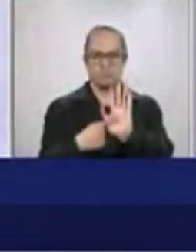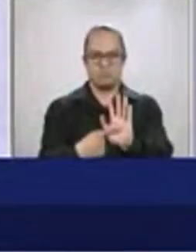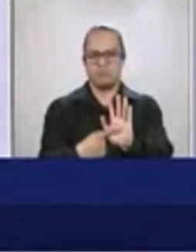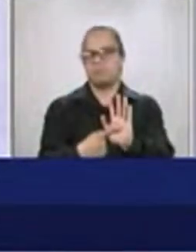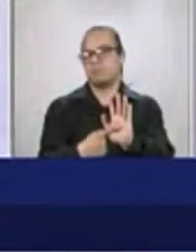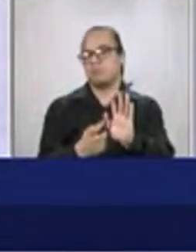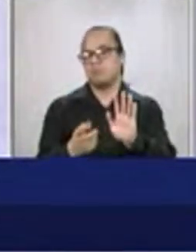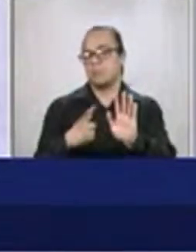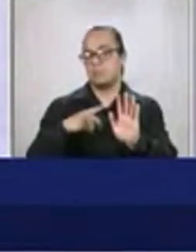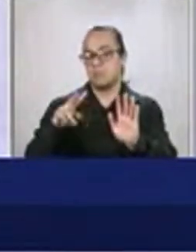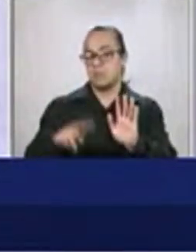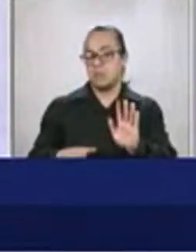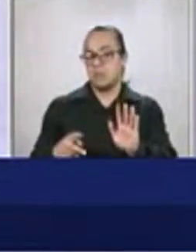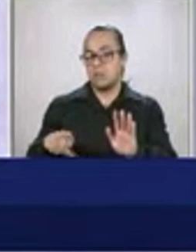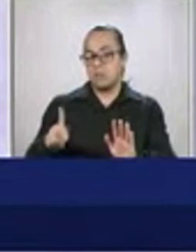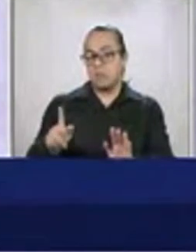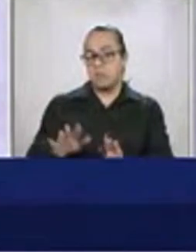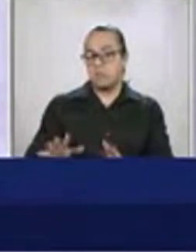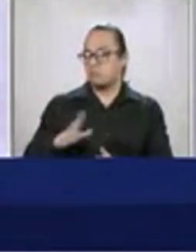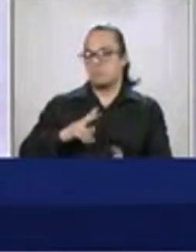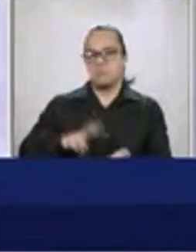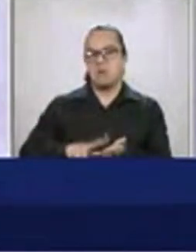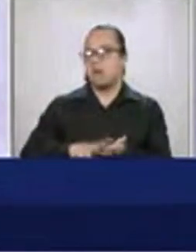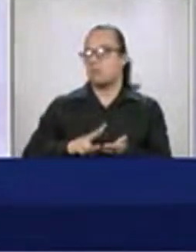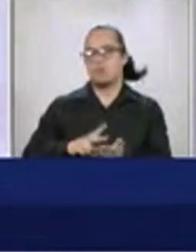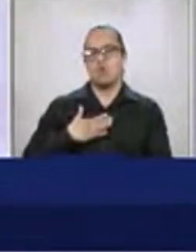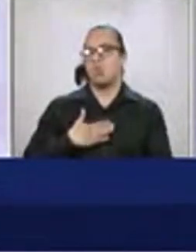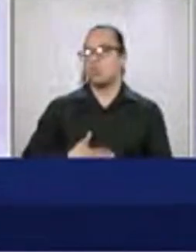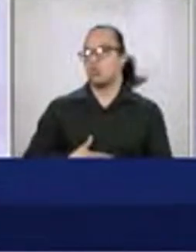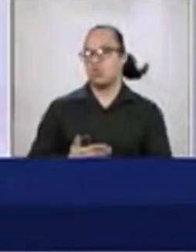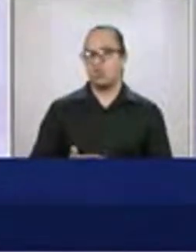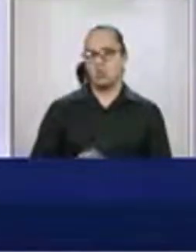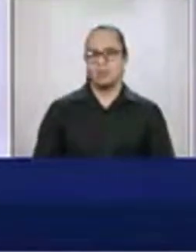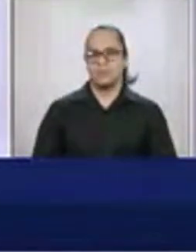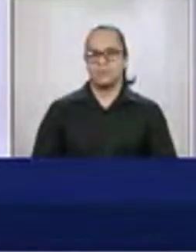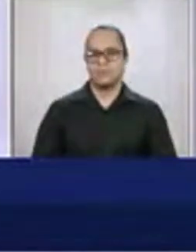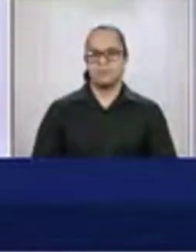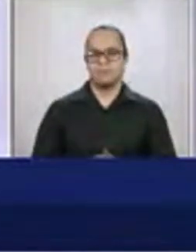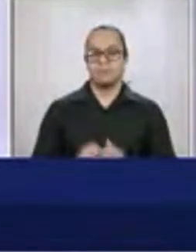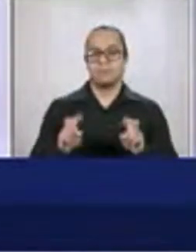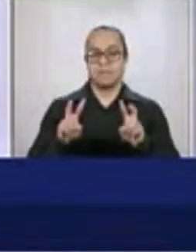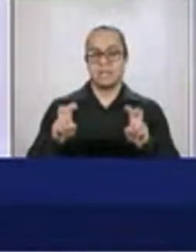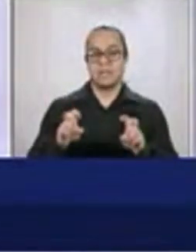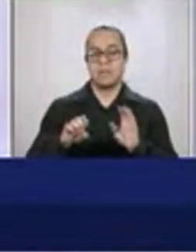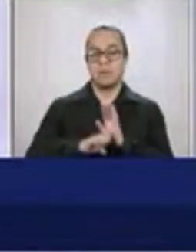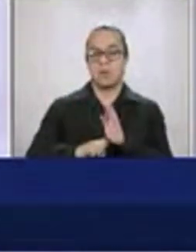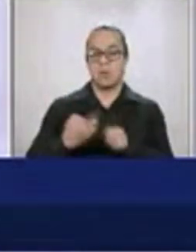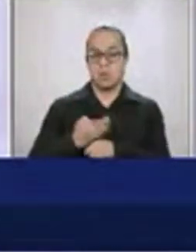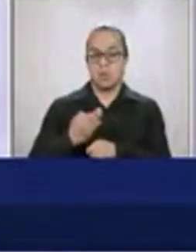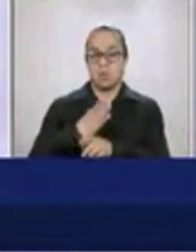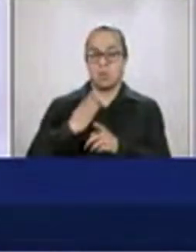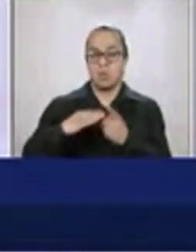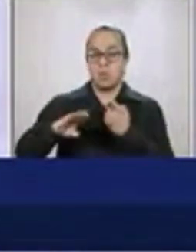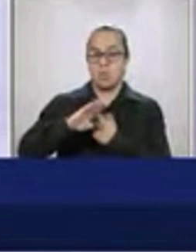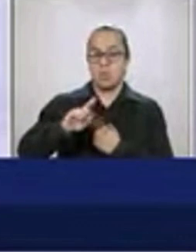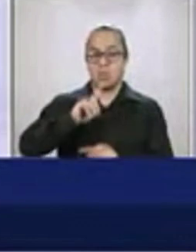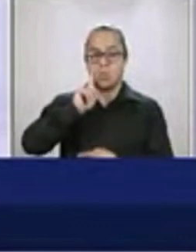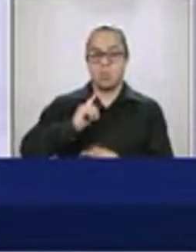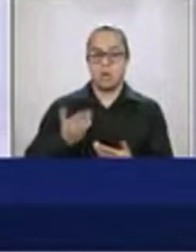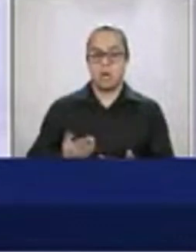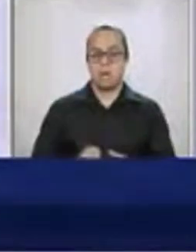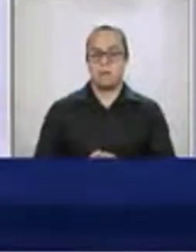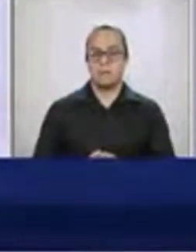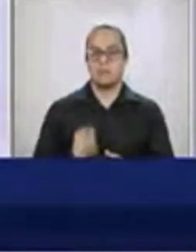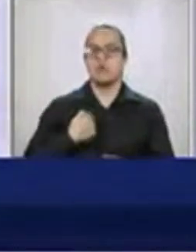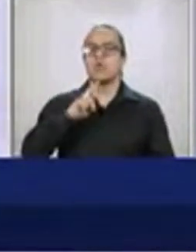demuéstrenlo. Pero no se va, porque fíjate, estamos hablando, bueno, el siguiente tema es violencia de género. Entonces, mi